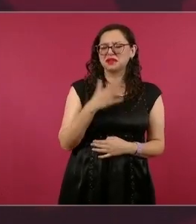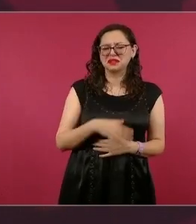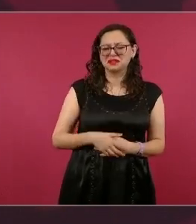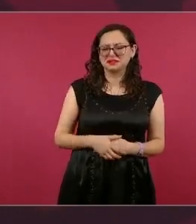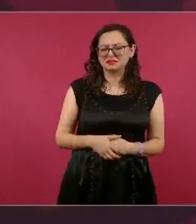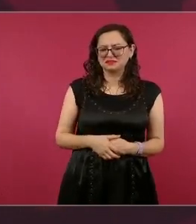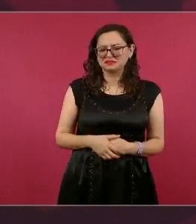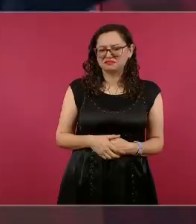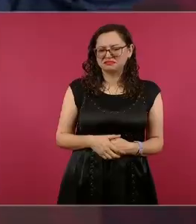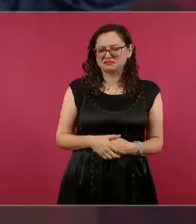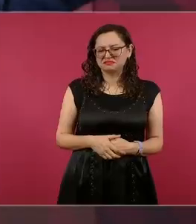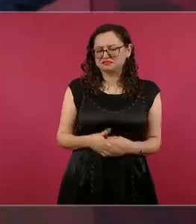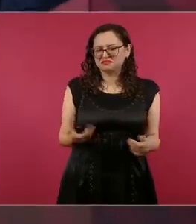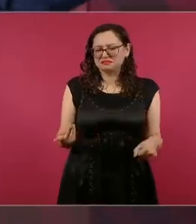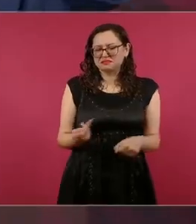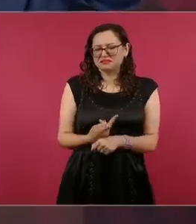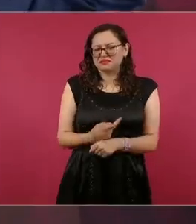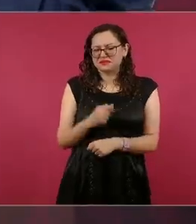no hay que